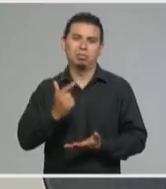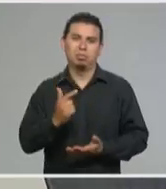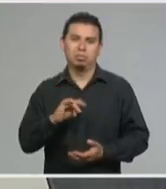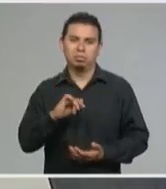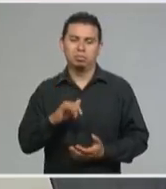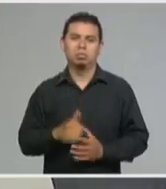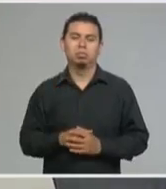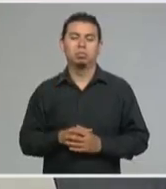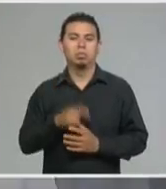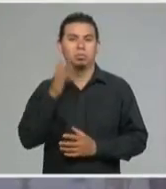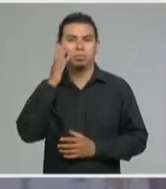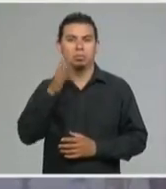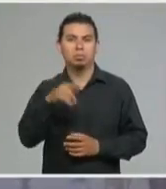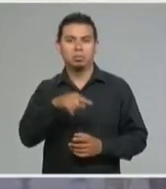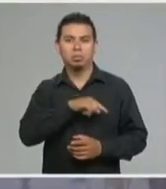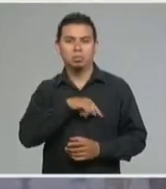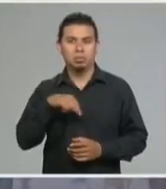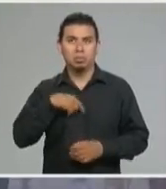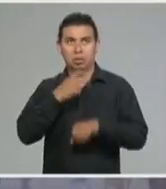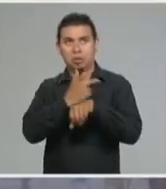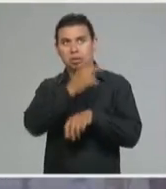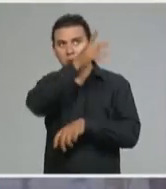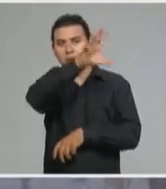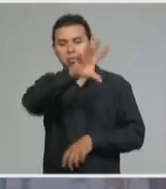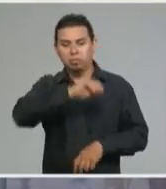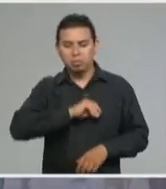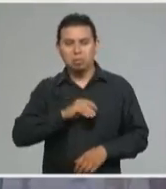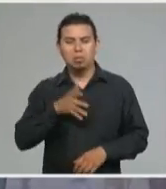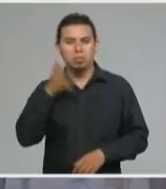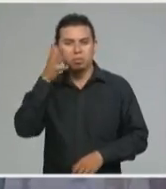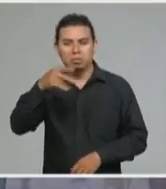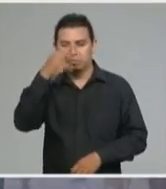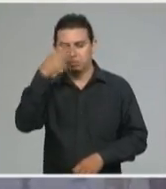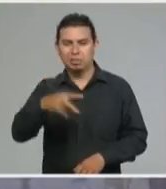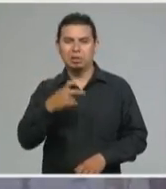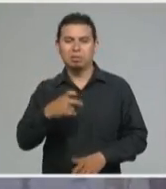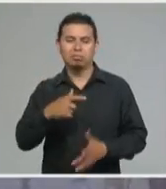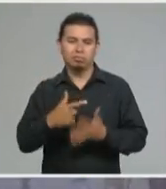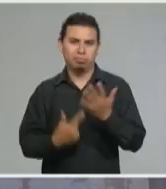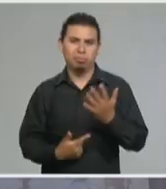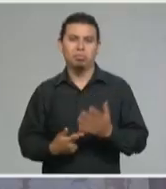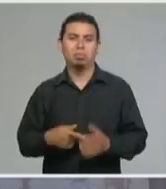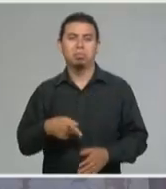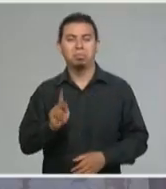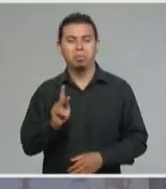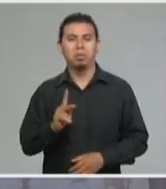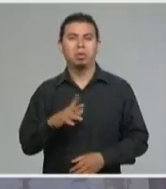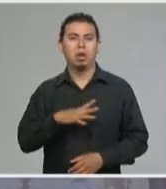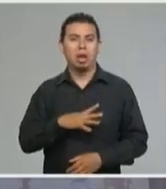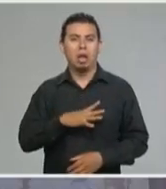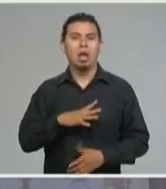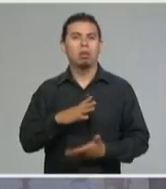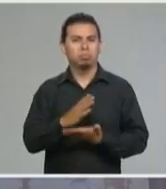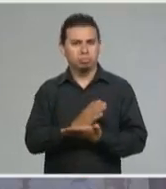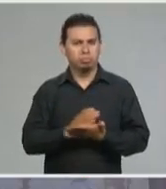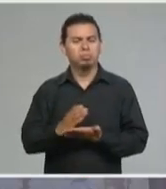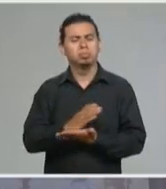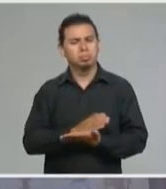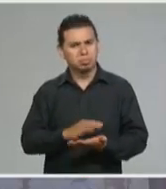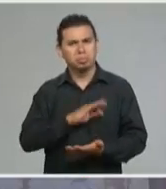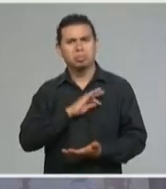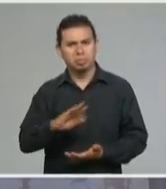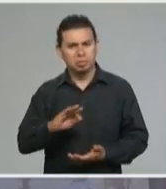seguramente en un futuro va a ser la de nosotros. Entonces, esa sería nuestra principal medida. Sin embargo, existen tratamientos, a pesar de que